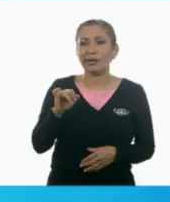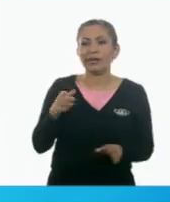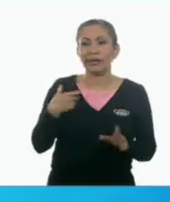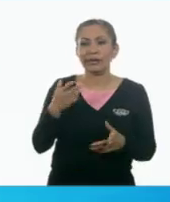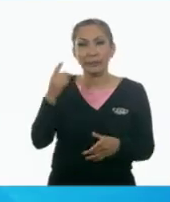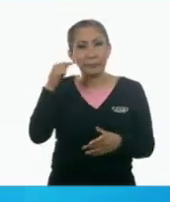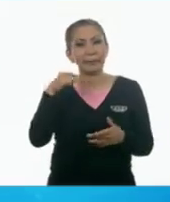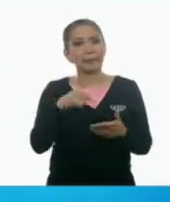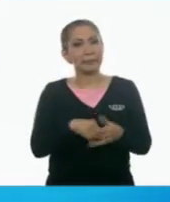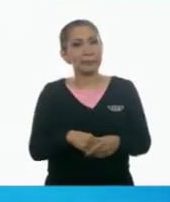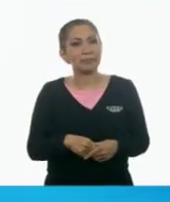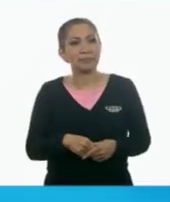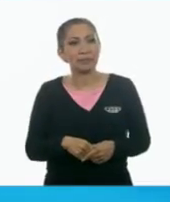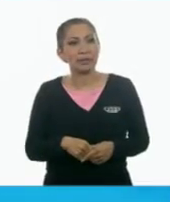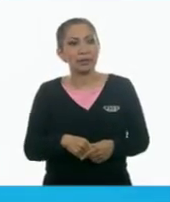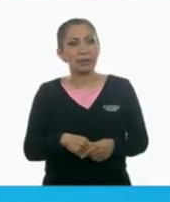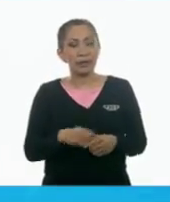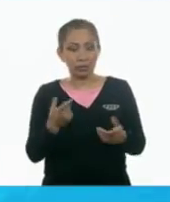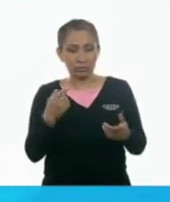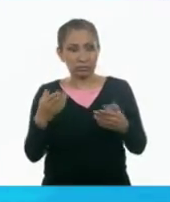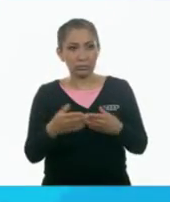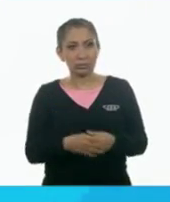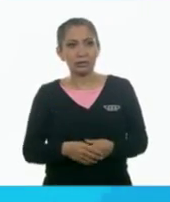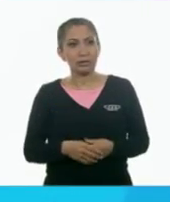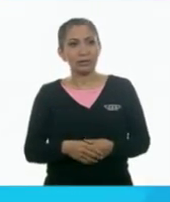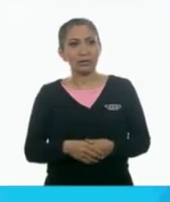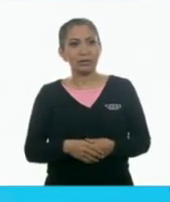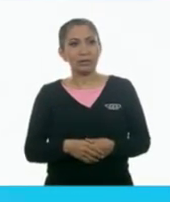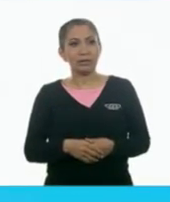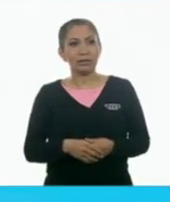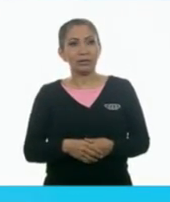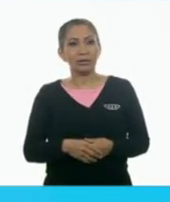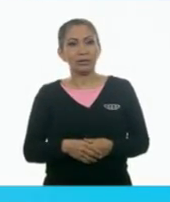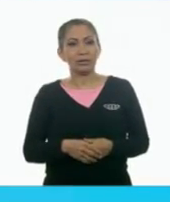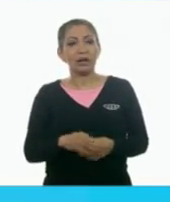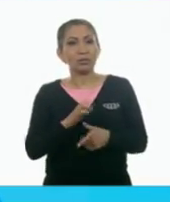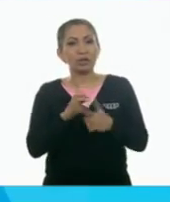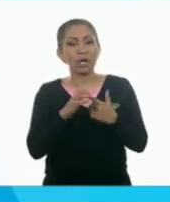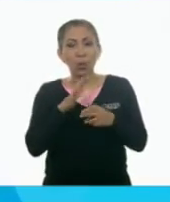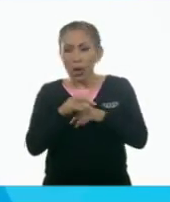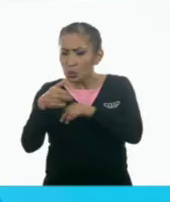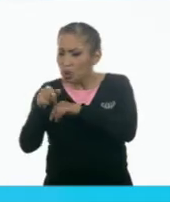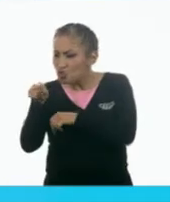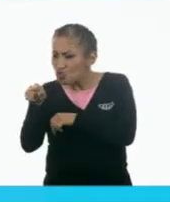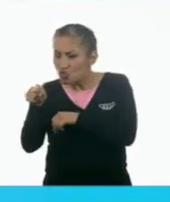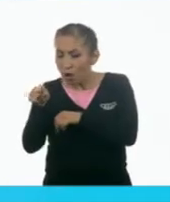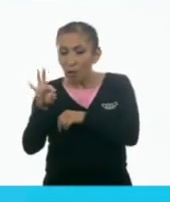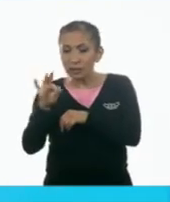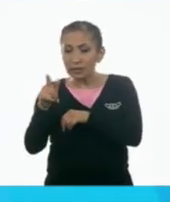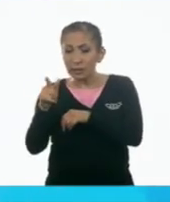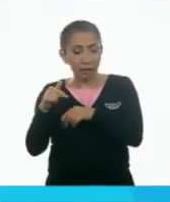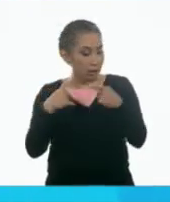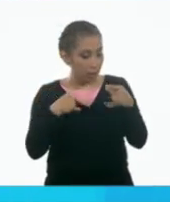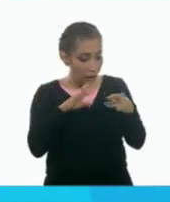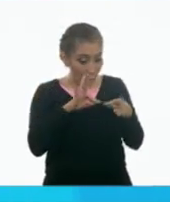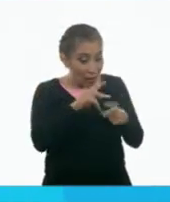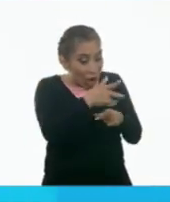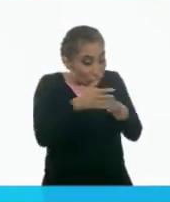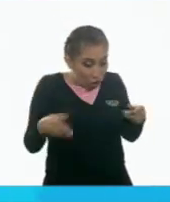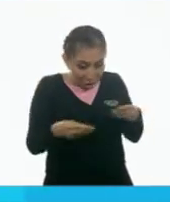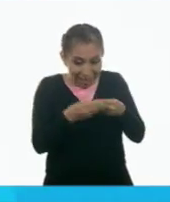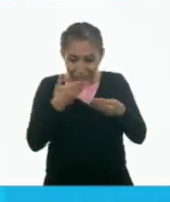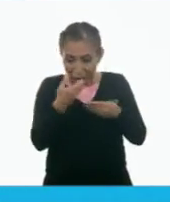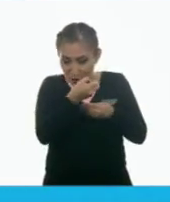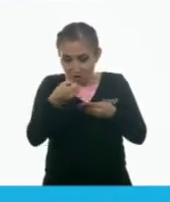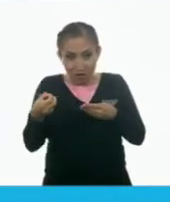que empezar! Sí, entonces aquí... Muy bien. Entonces, ¿qué página tienes tú? La 47. ¡Ay, acá está la 48!